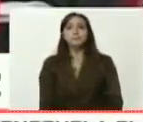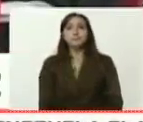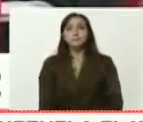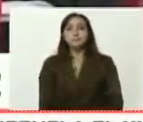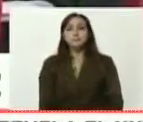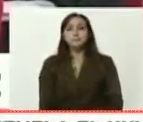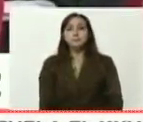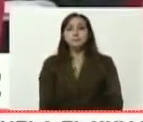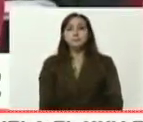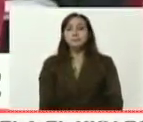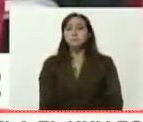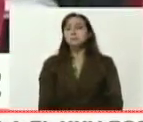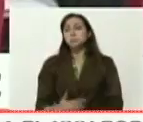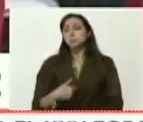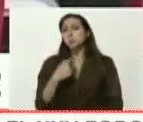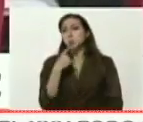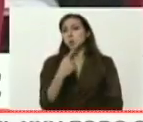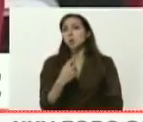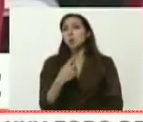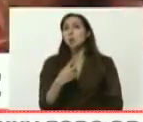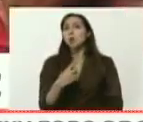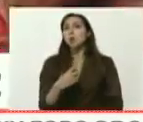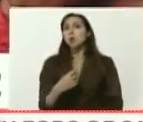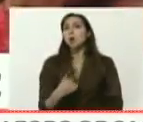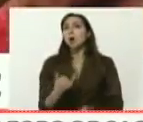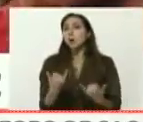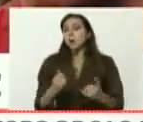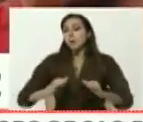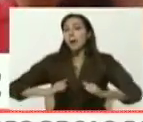Y yo me atrevo a decir que estamos en el prólogo.